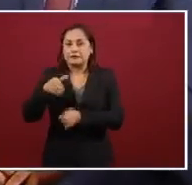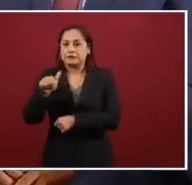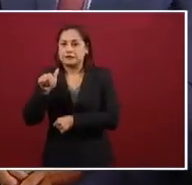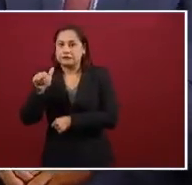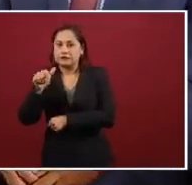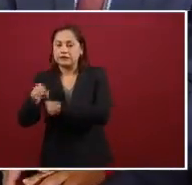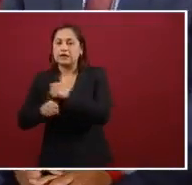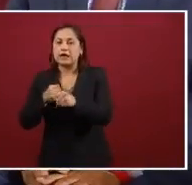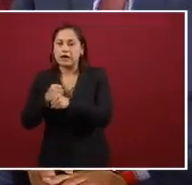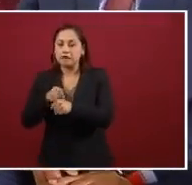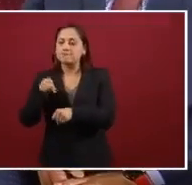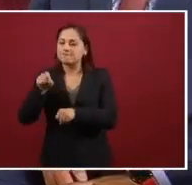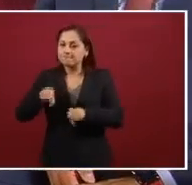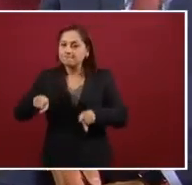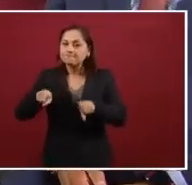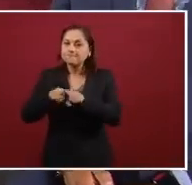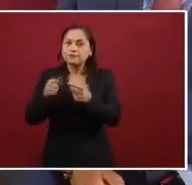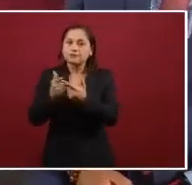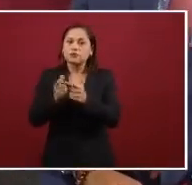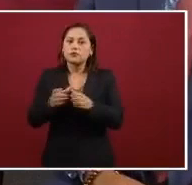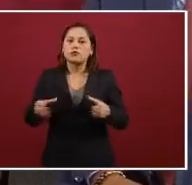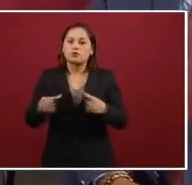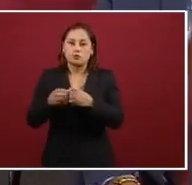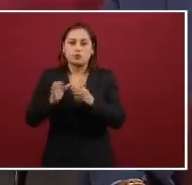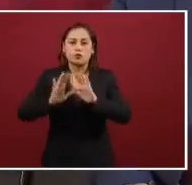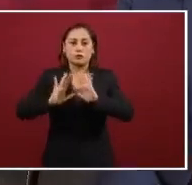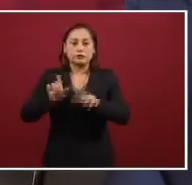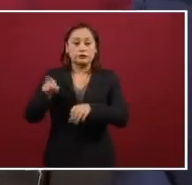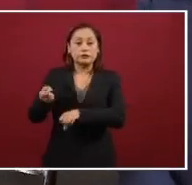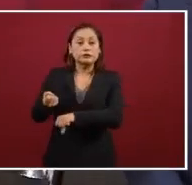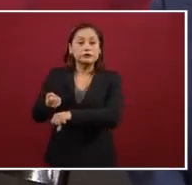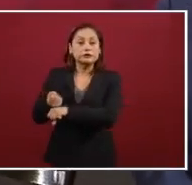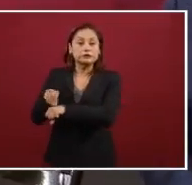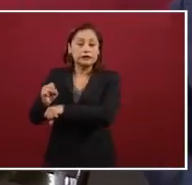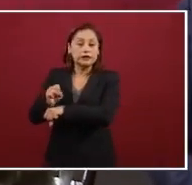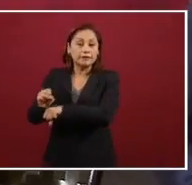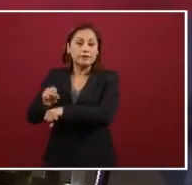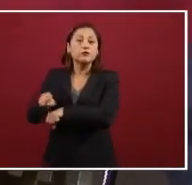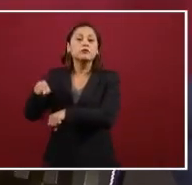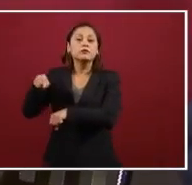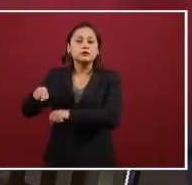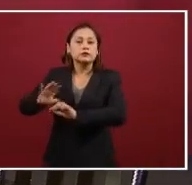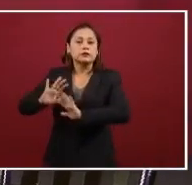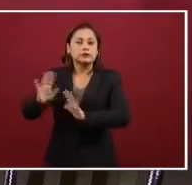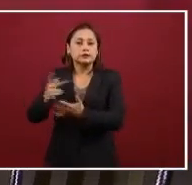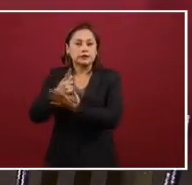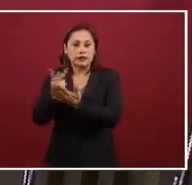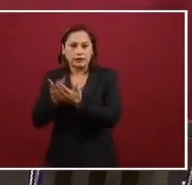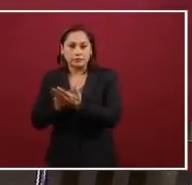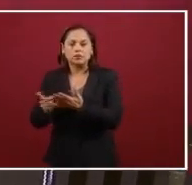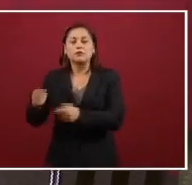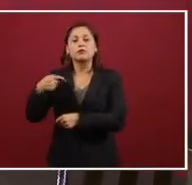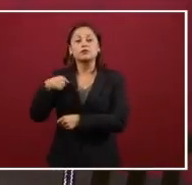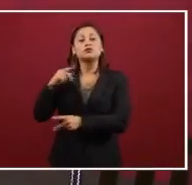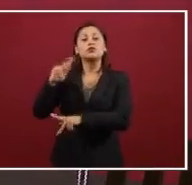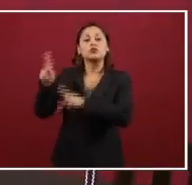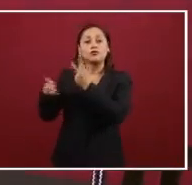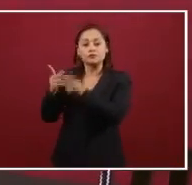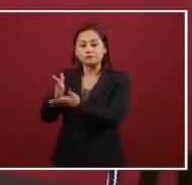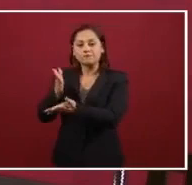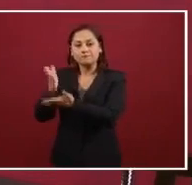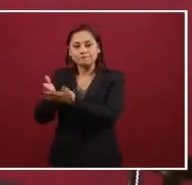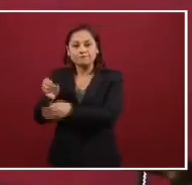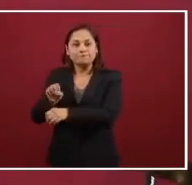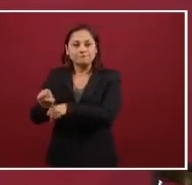ya está en operación en El Salvador. Se hizo, como ustedes saben, la visita del presidente de El Salvador. Después, su servidor estuvo en El Salvador para iniciar